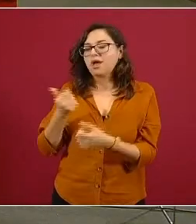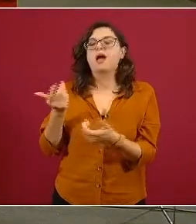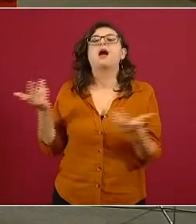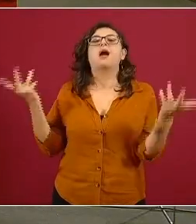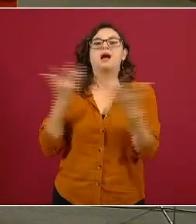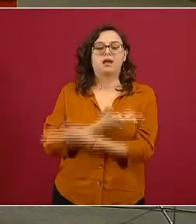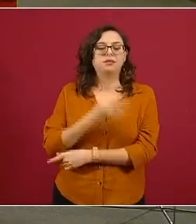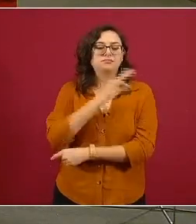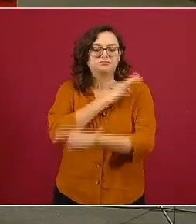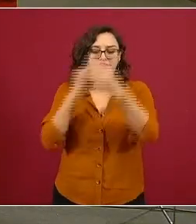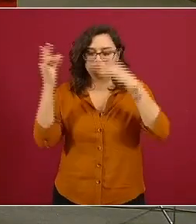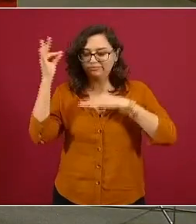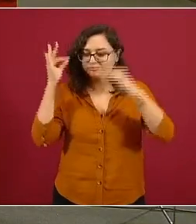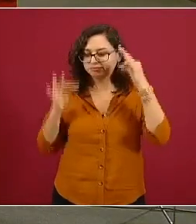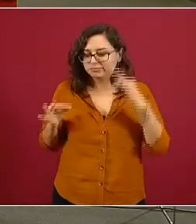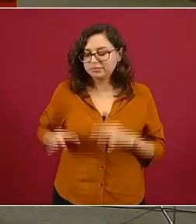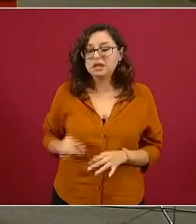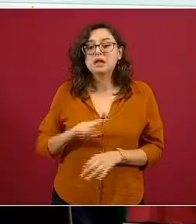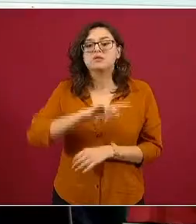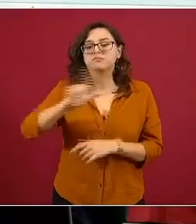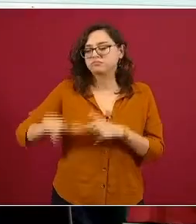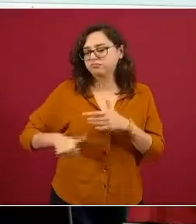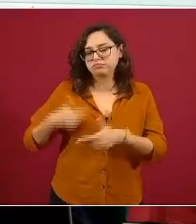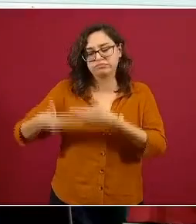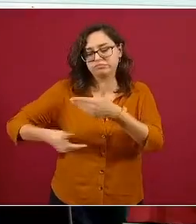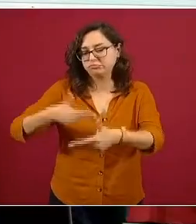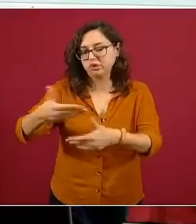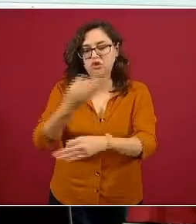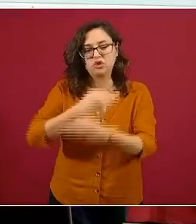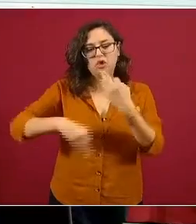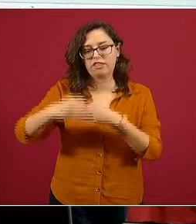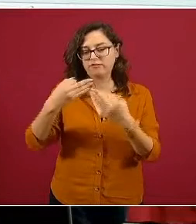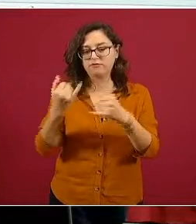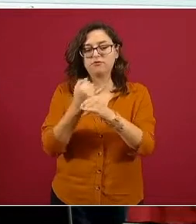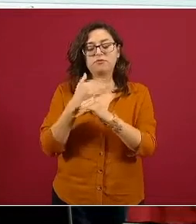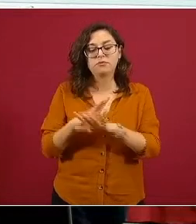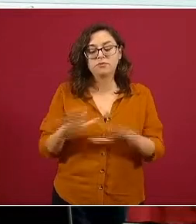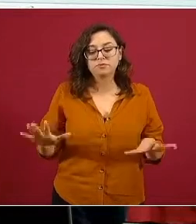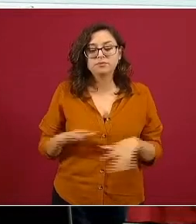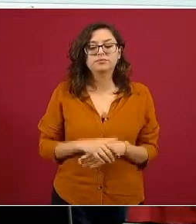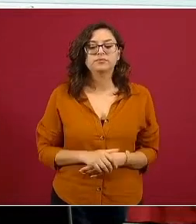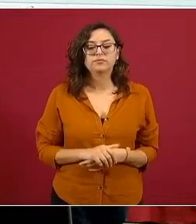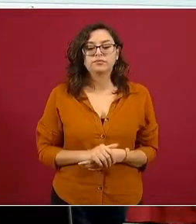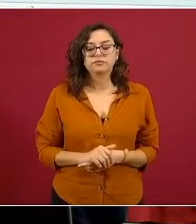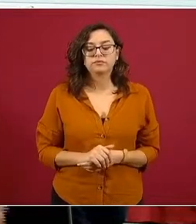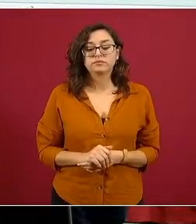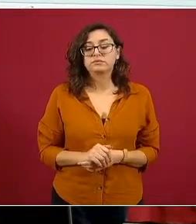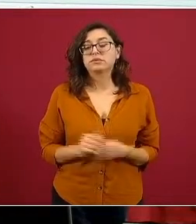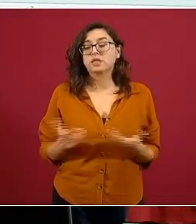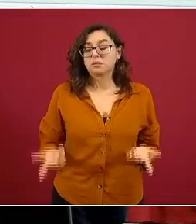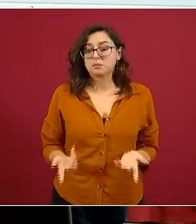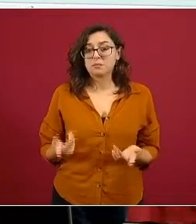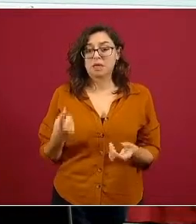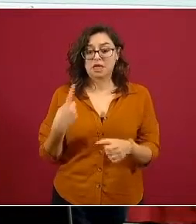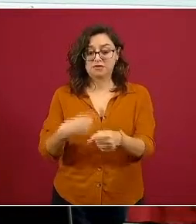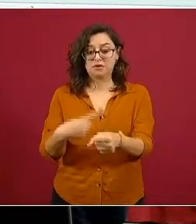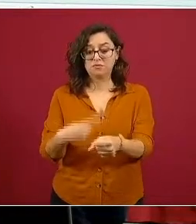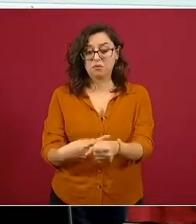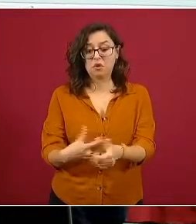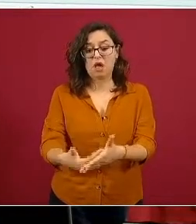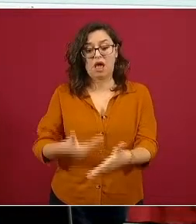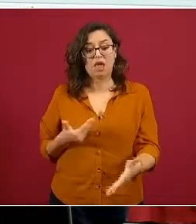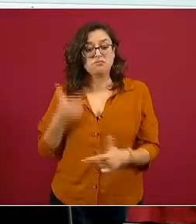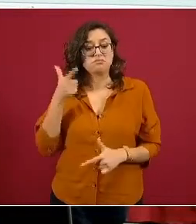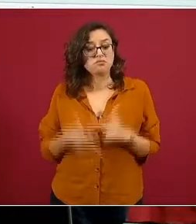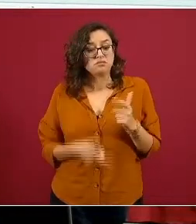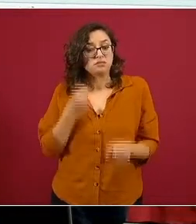y todo lo que se detona. En relación con las enfermedades prevenibles por vacunación, los sujetos tenemos